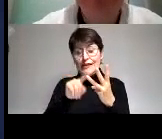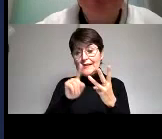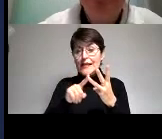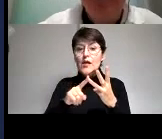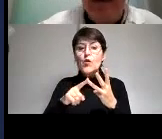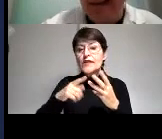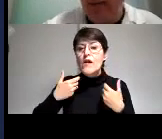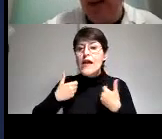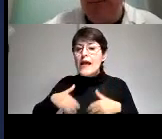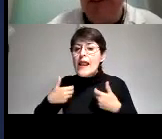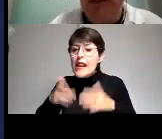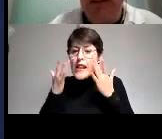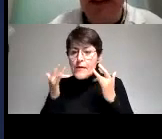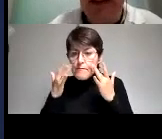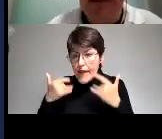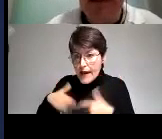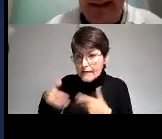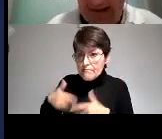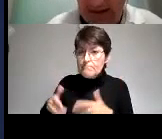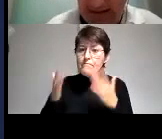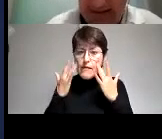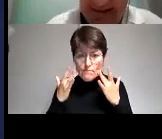desintoxicación. Aquí tenemos la representación de las